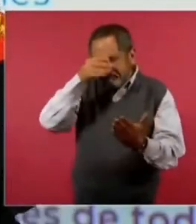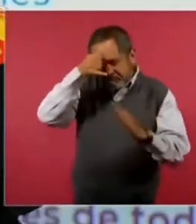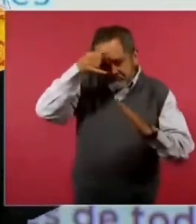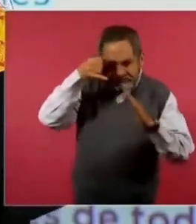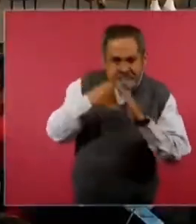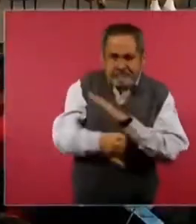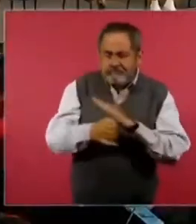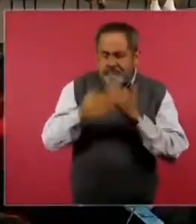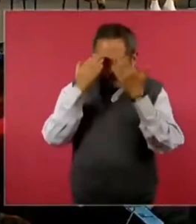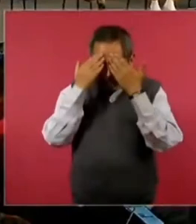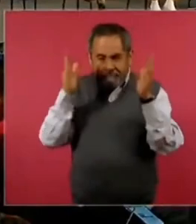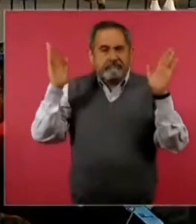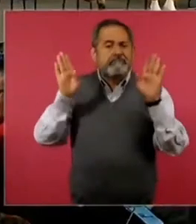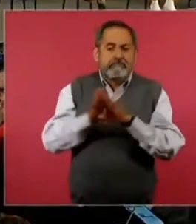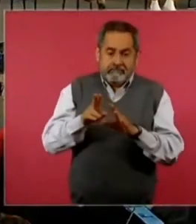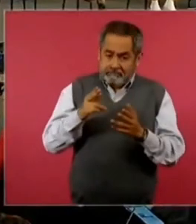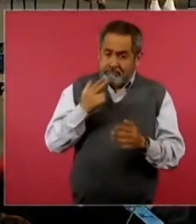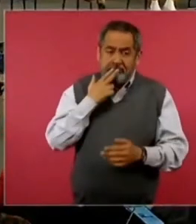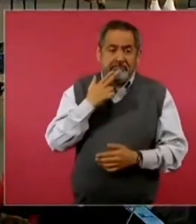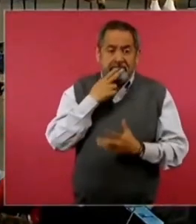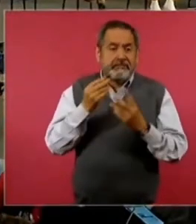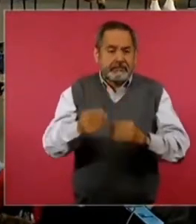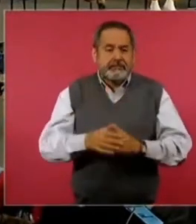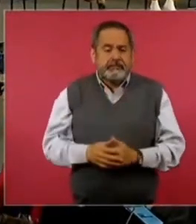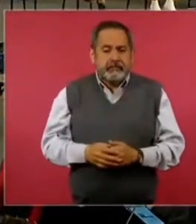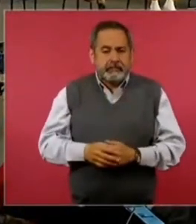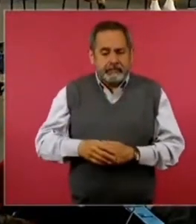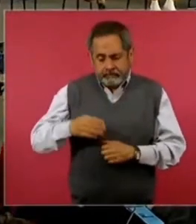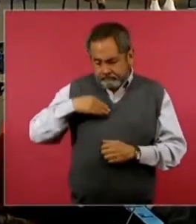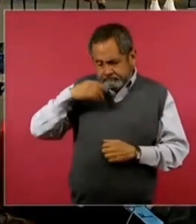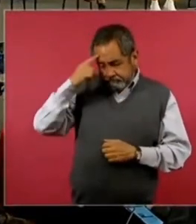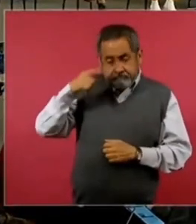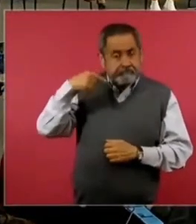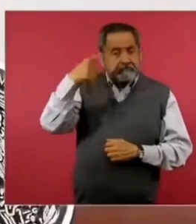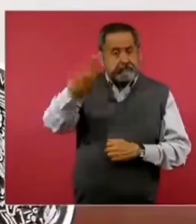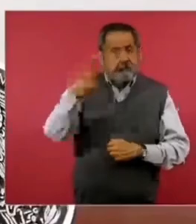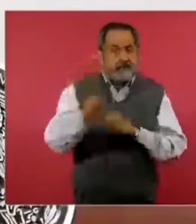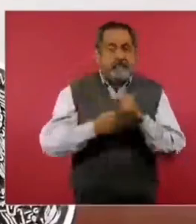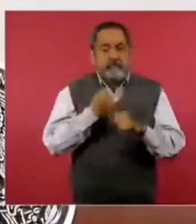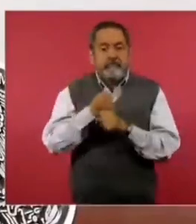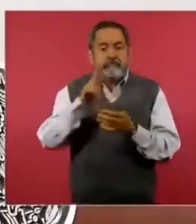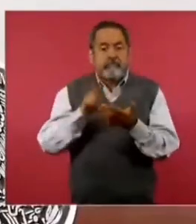conocimiento de otra manera. Tenemos programado para el ciclo escolar